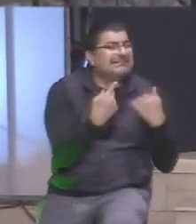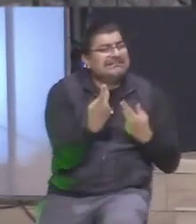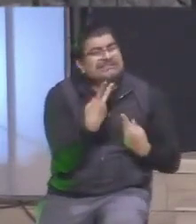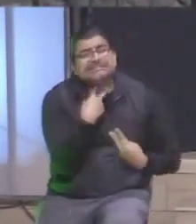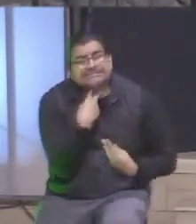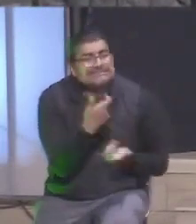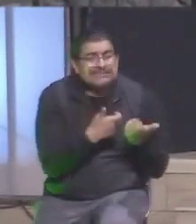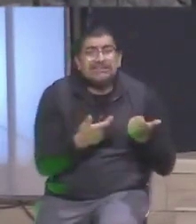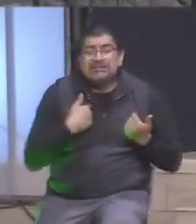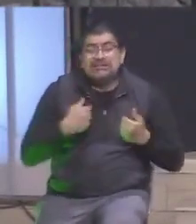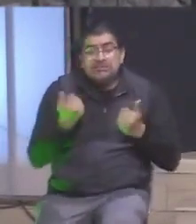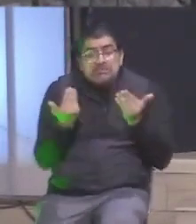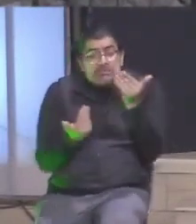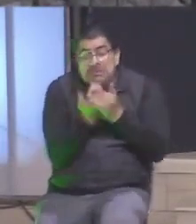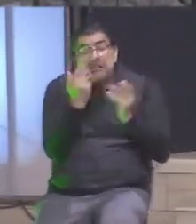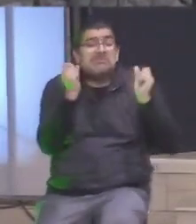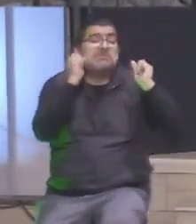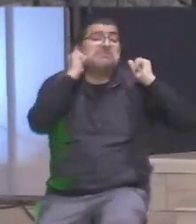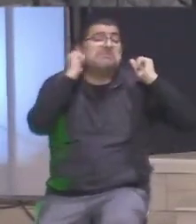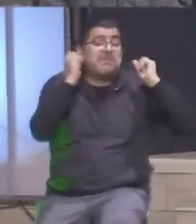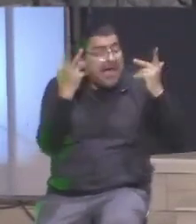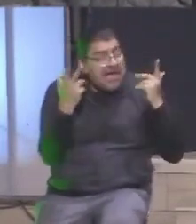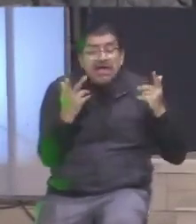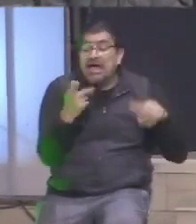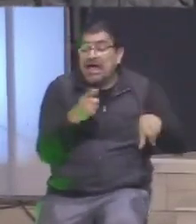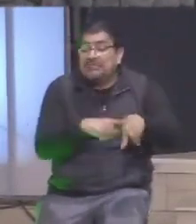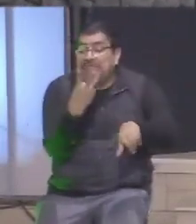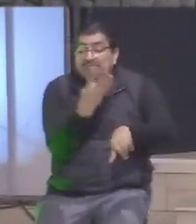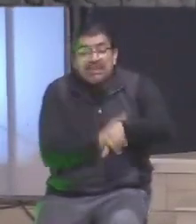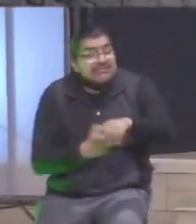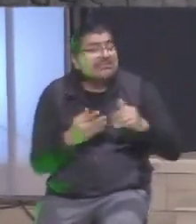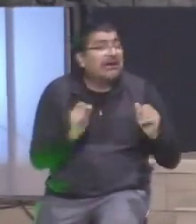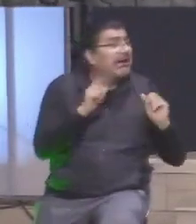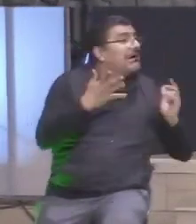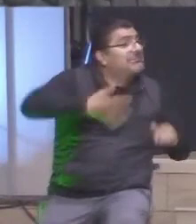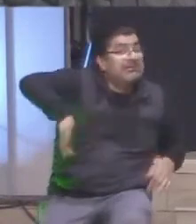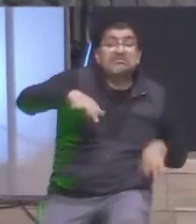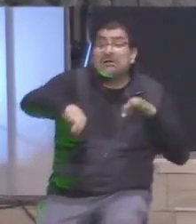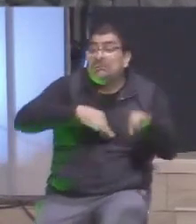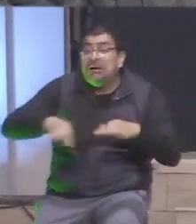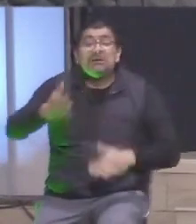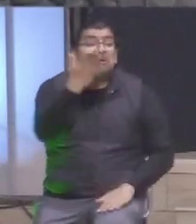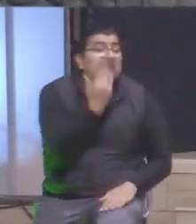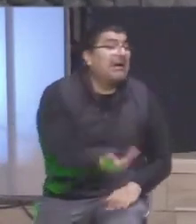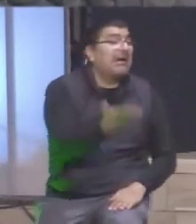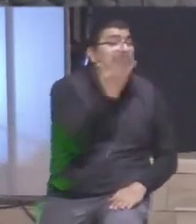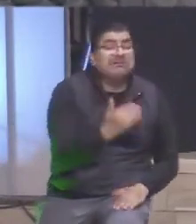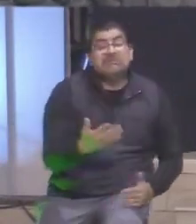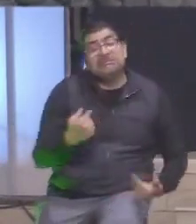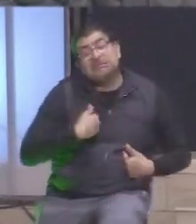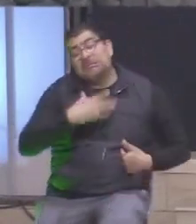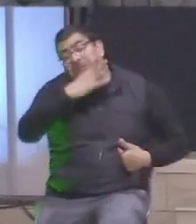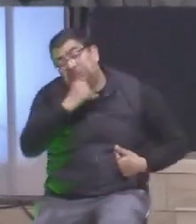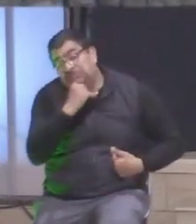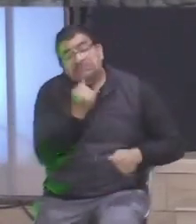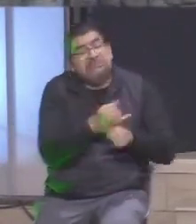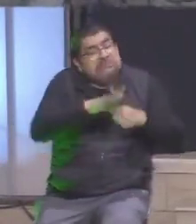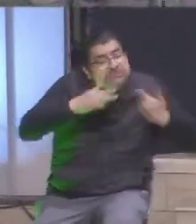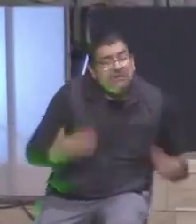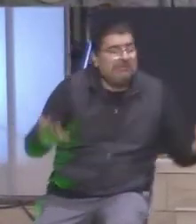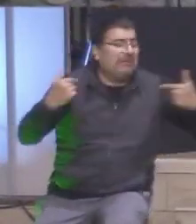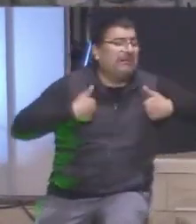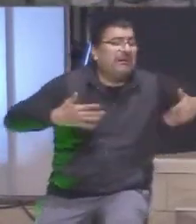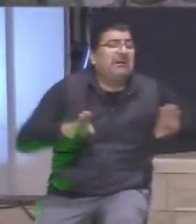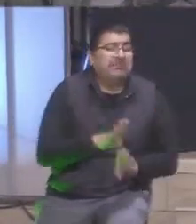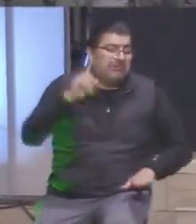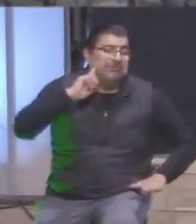levanto bien temprano como a las 3 de la tarde para ir a buscar trabajo y no encuentro nada Rodrigo no encuentro nada no hay FL